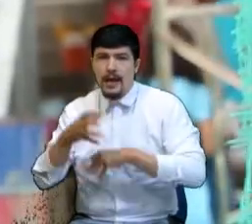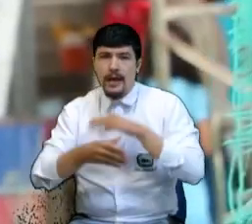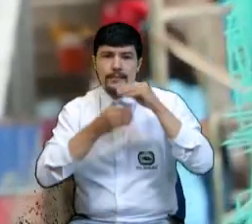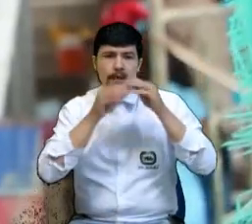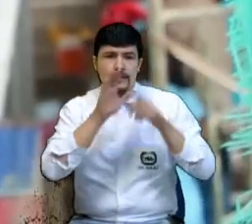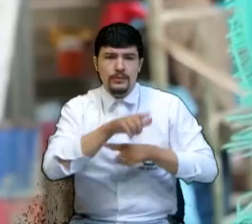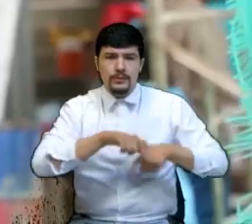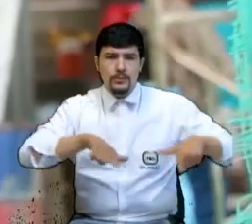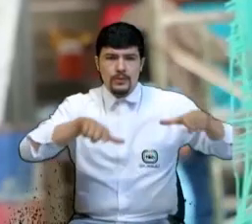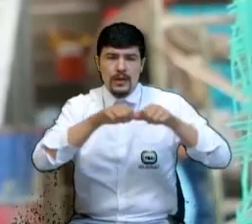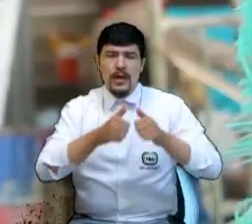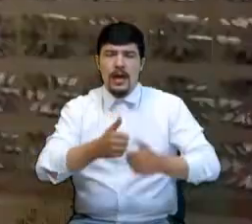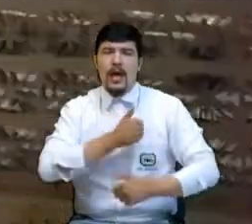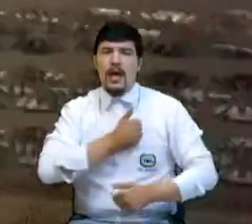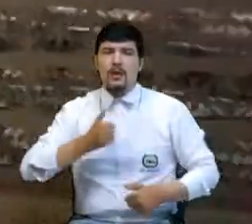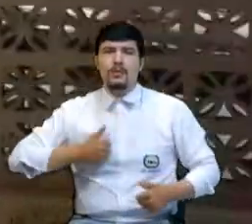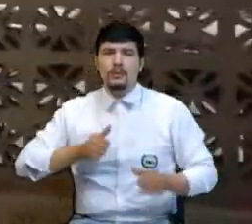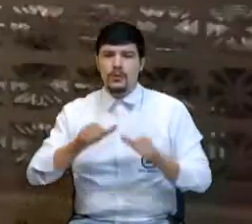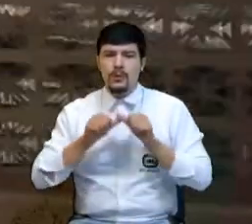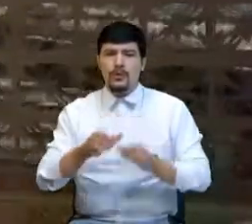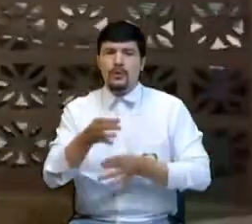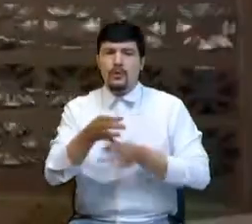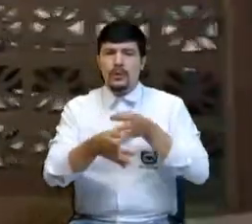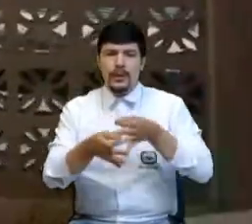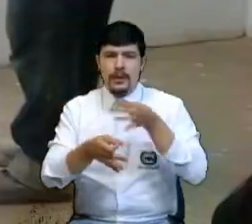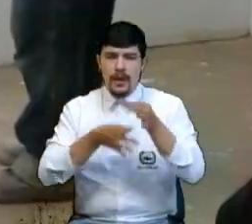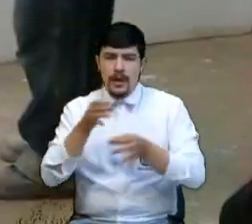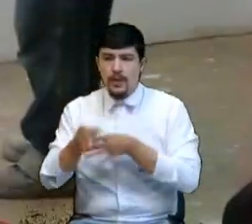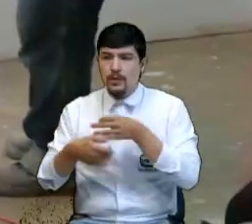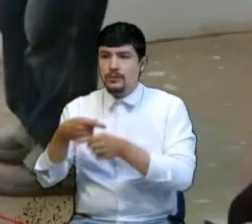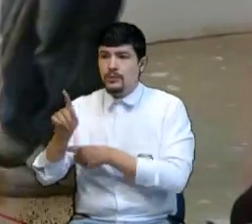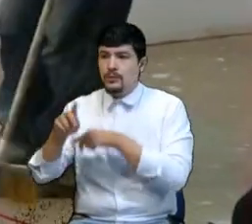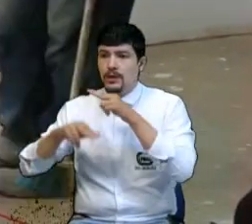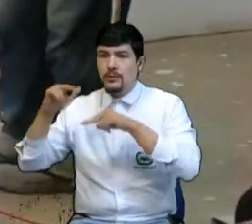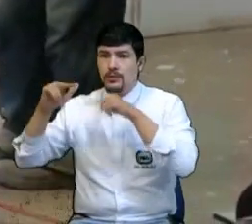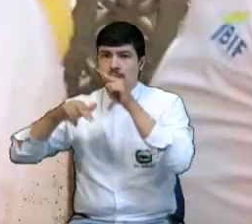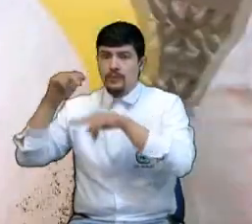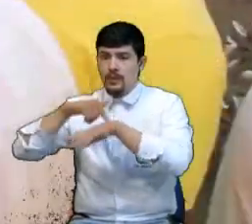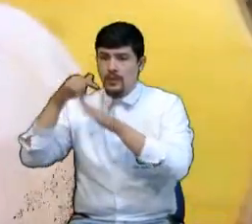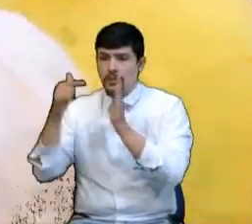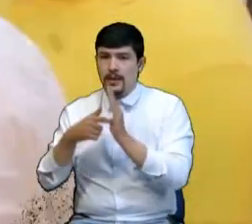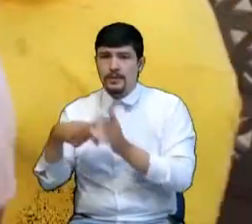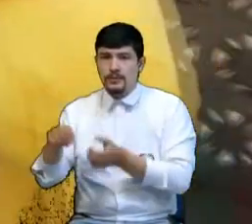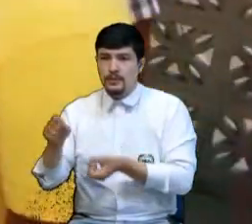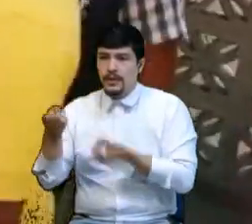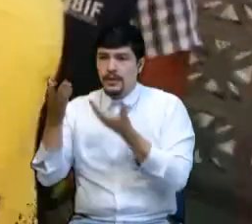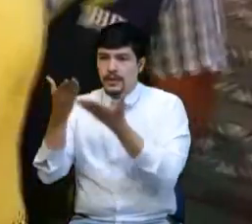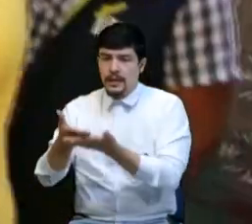local para darle autosostenibilidad este espacio esta obra finalizará y será entregada a la comunidad este 30 de diciembre